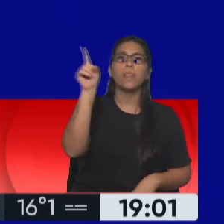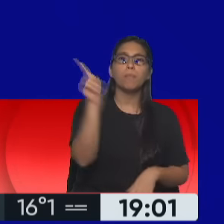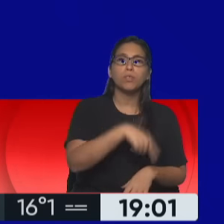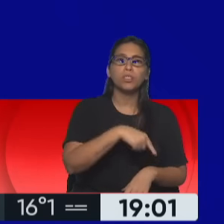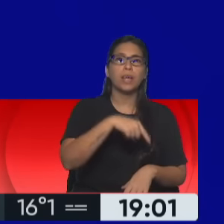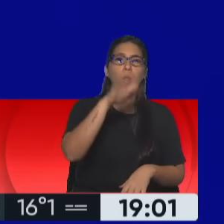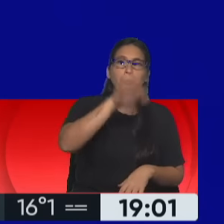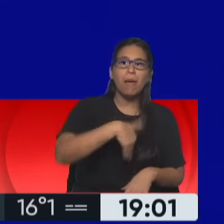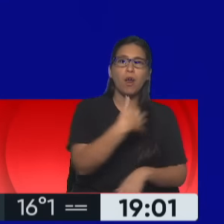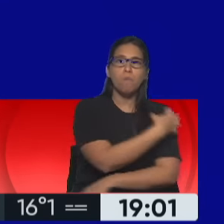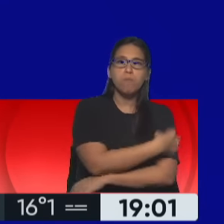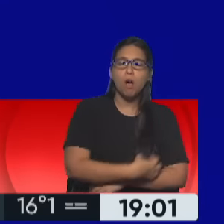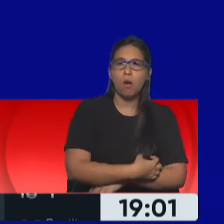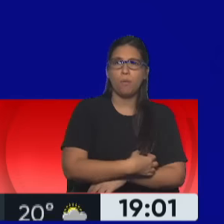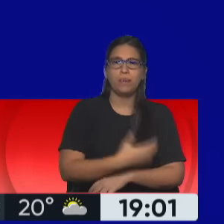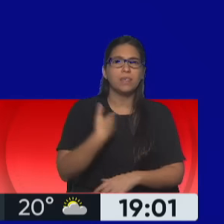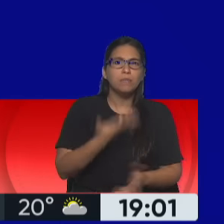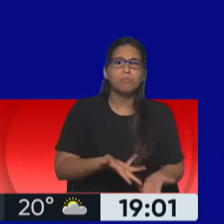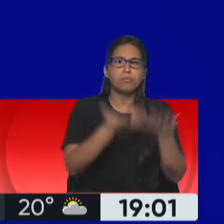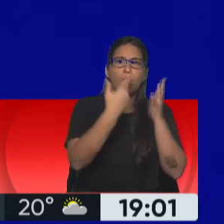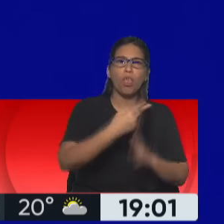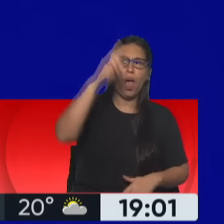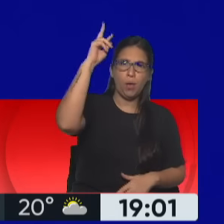formato extremo, crecen el doble.